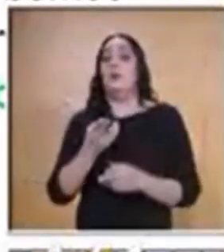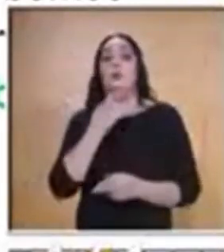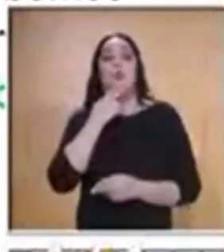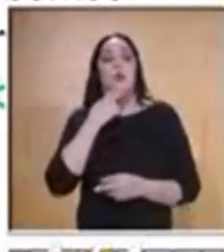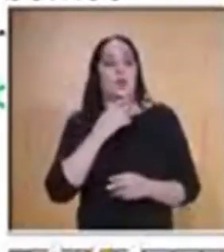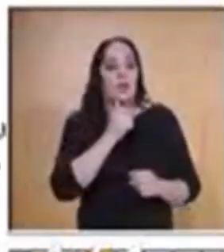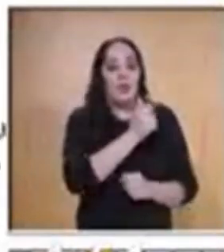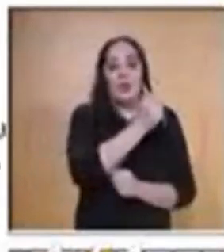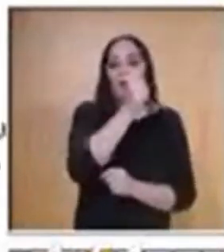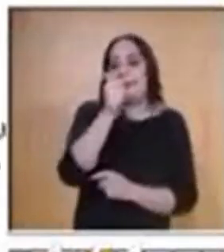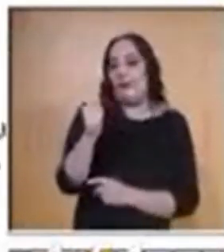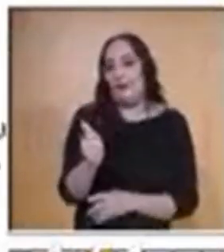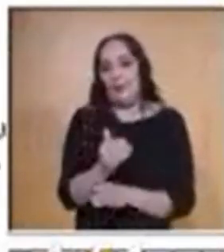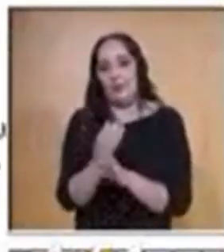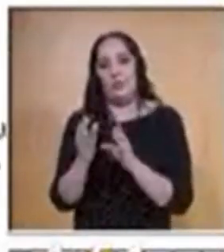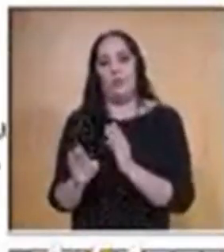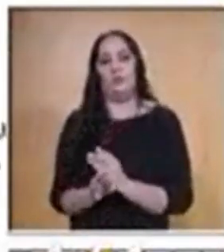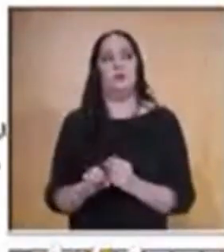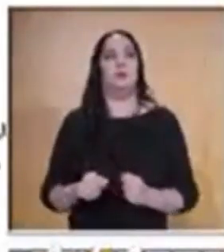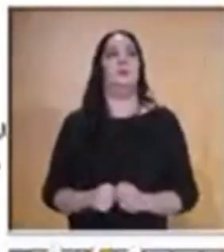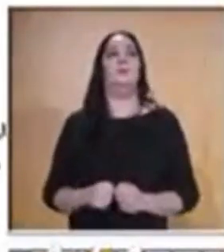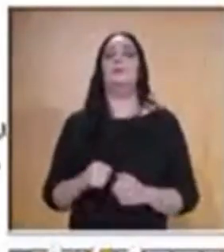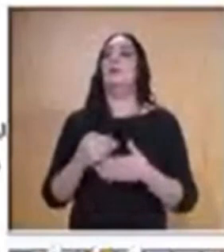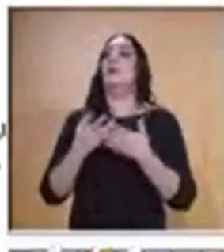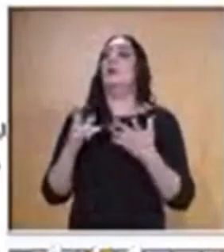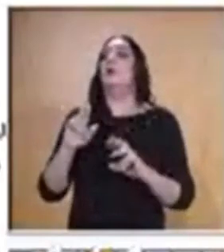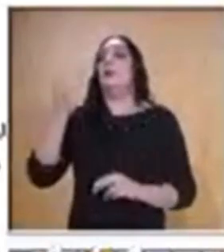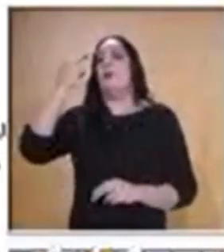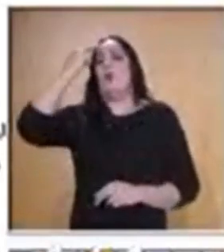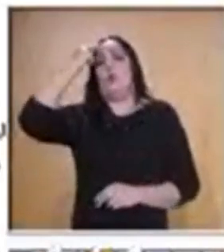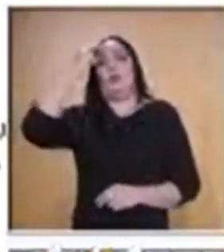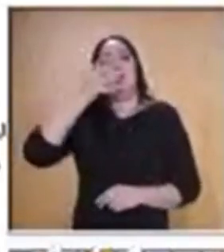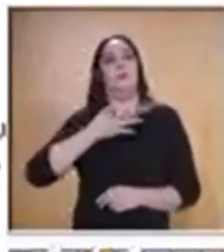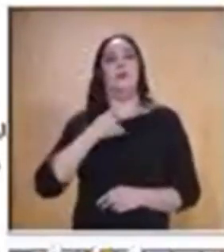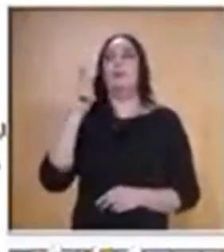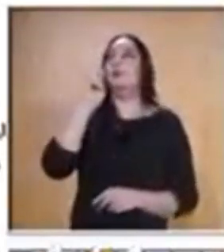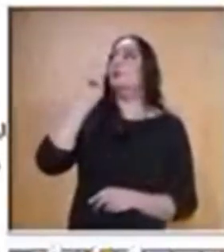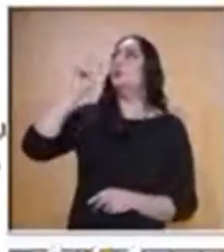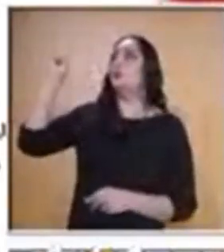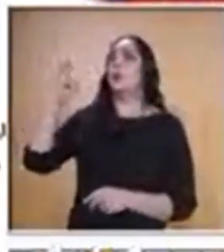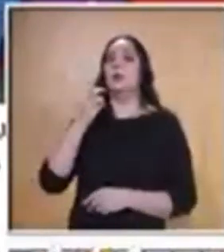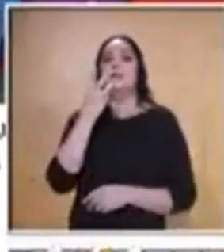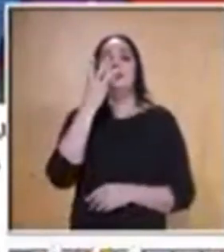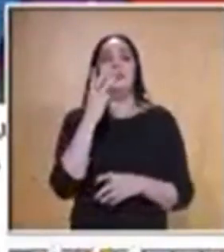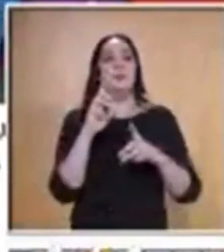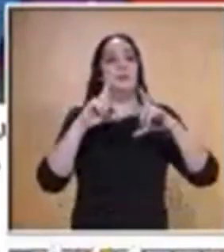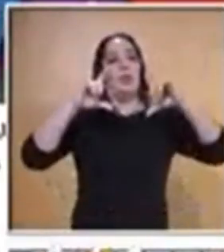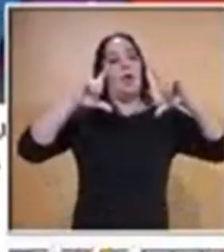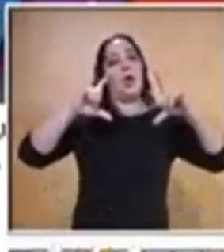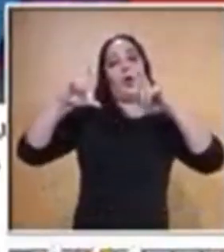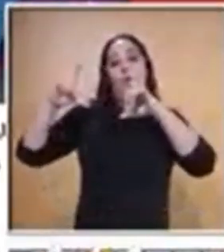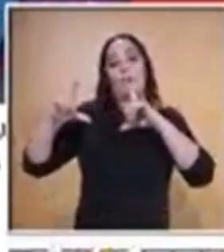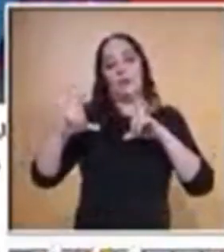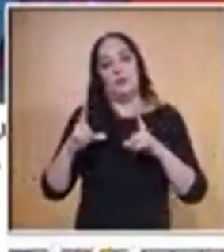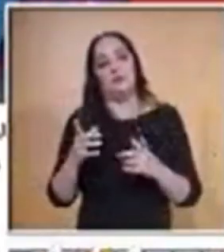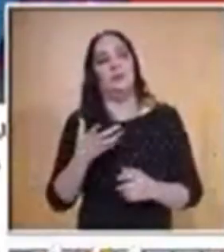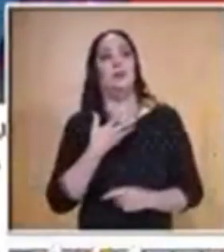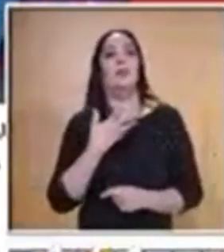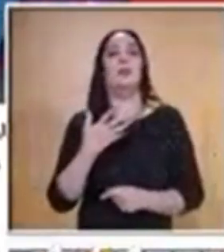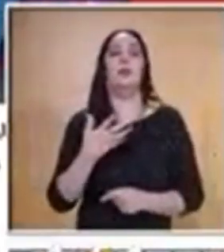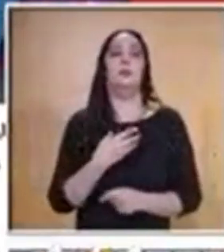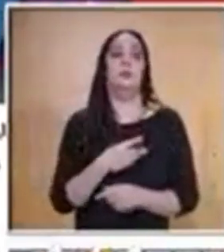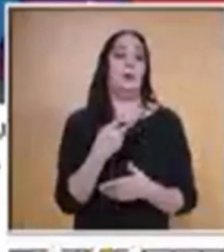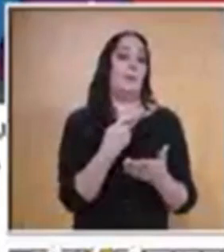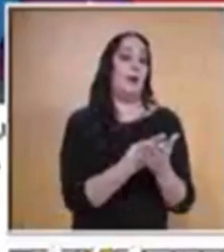estos elementos. Vamos a hacer una recapitulación. Tenemos en pantalla las tres gráficas de pastel que se nos presentó de